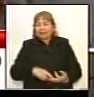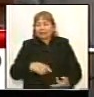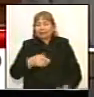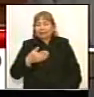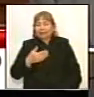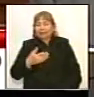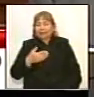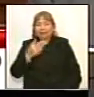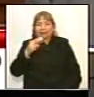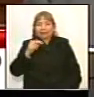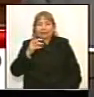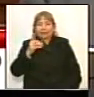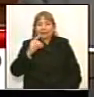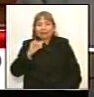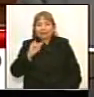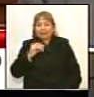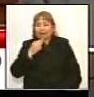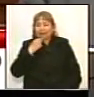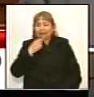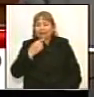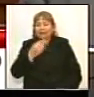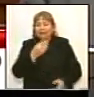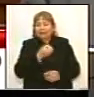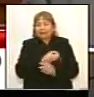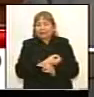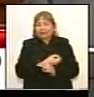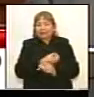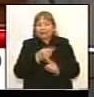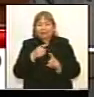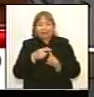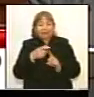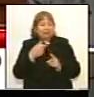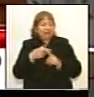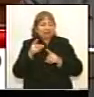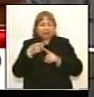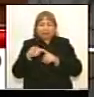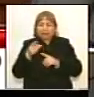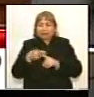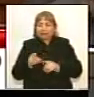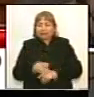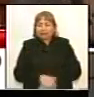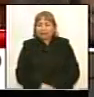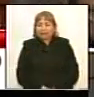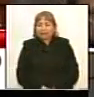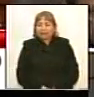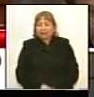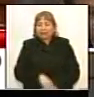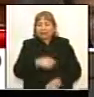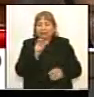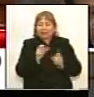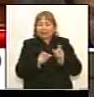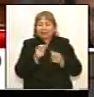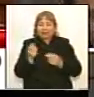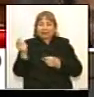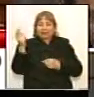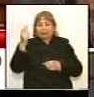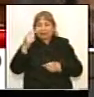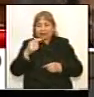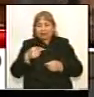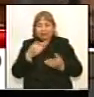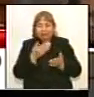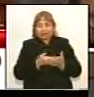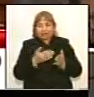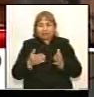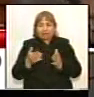señora Nadine, a la señora Ollanta y otros y otras personas que vienen siendo